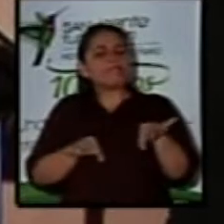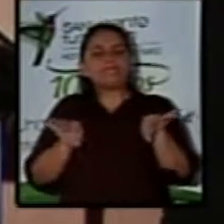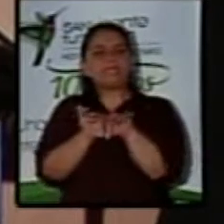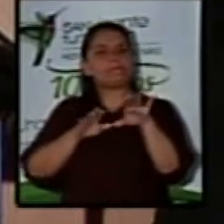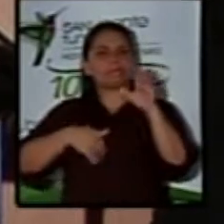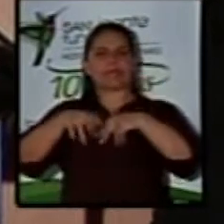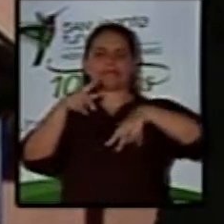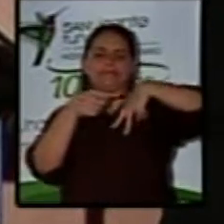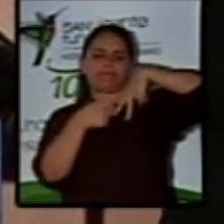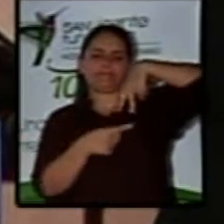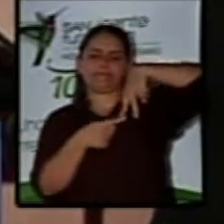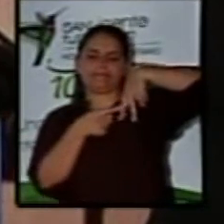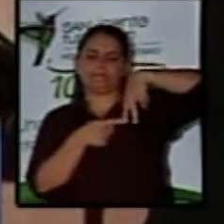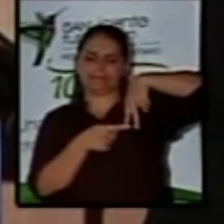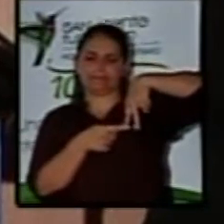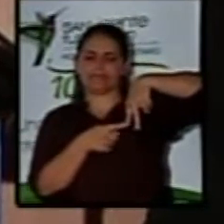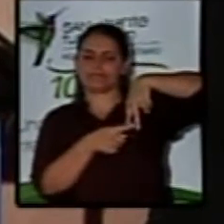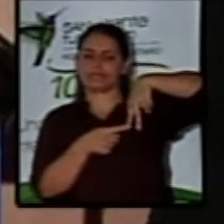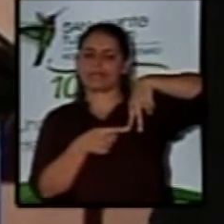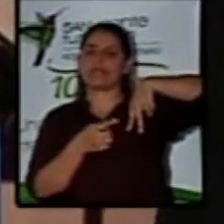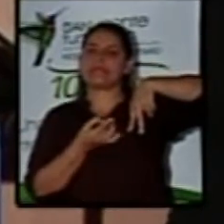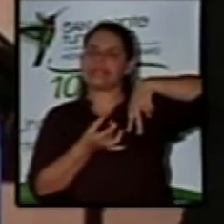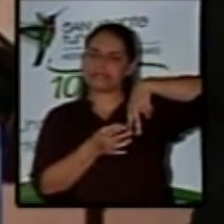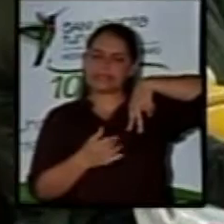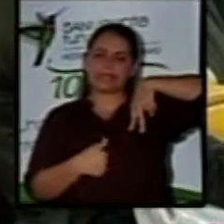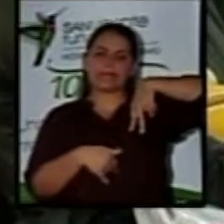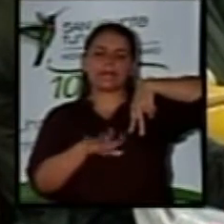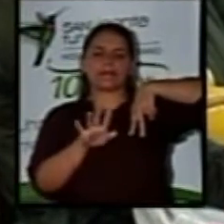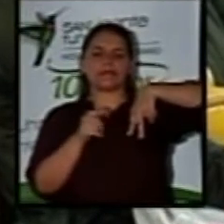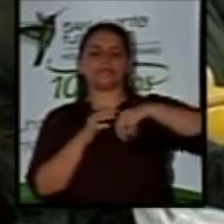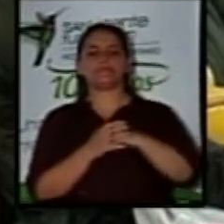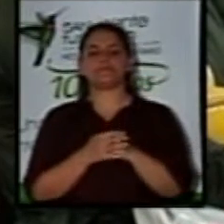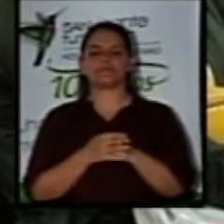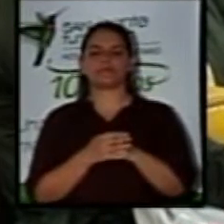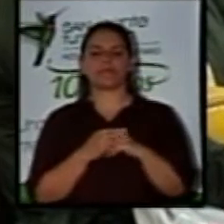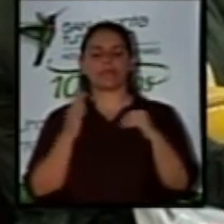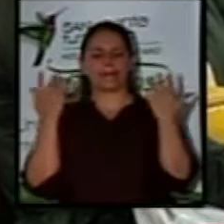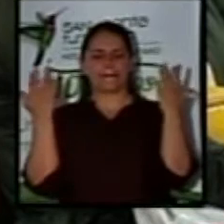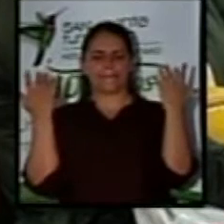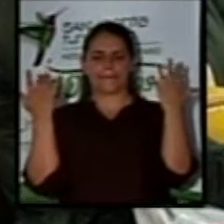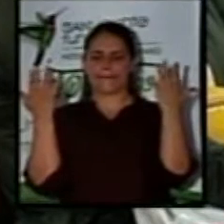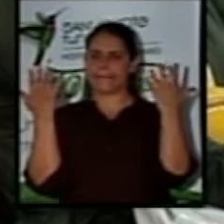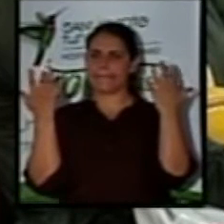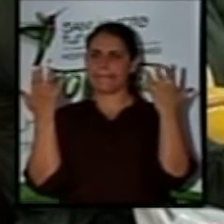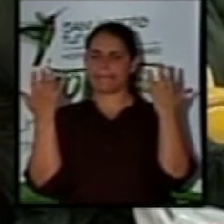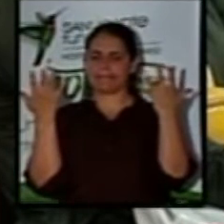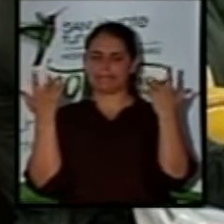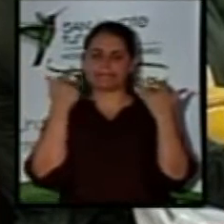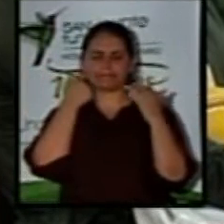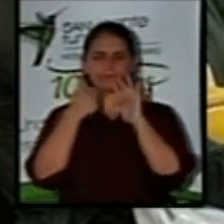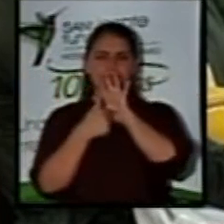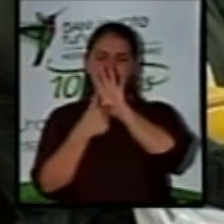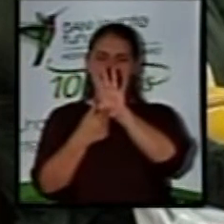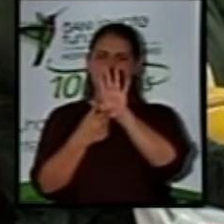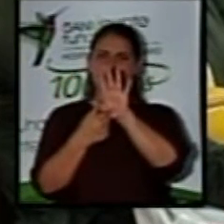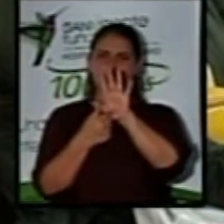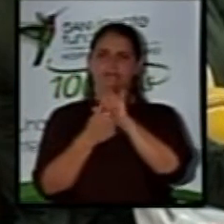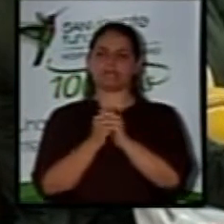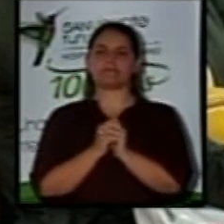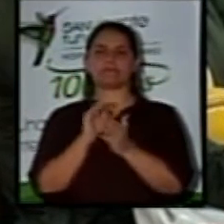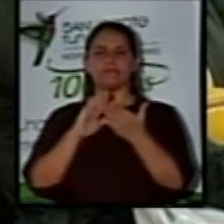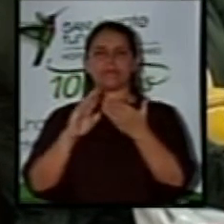varices de los miembros inferiores. Pues en los miembros superiores, como pueden ver en esta diapositiva,